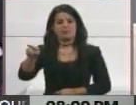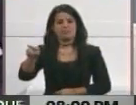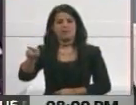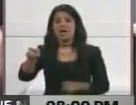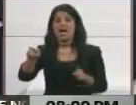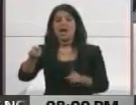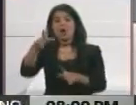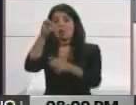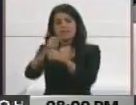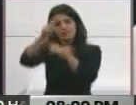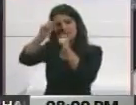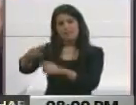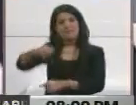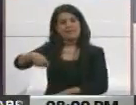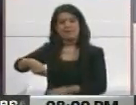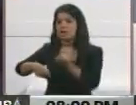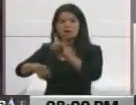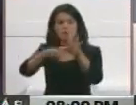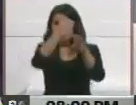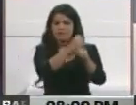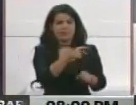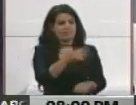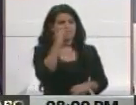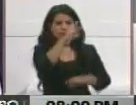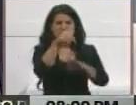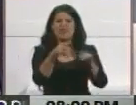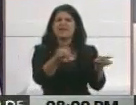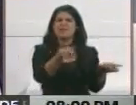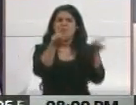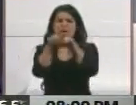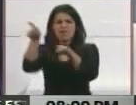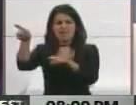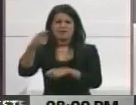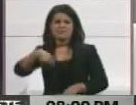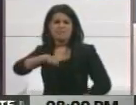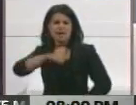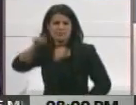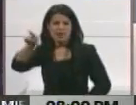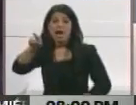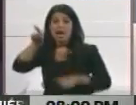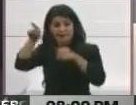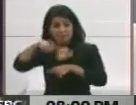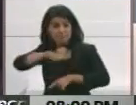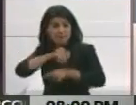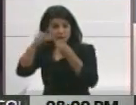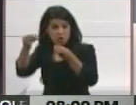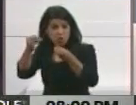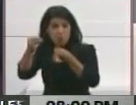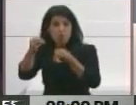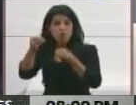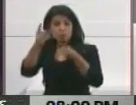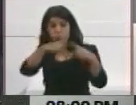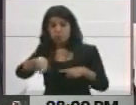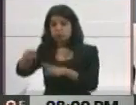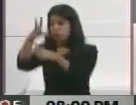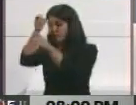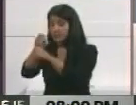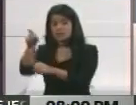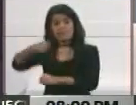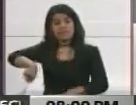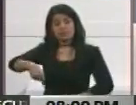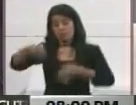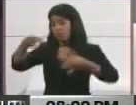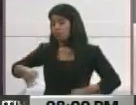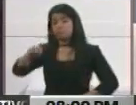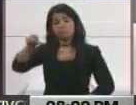el parlamento como está pasando ahorita en España eh la confianza reside es en el presidente de la república por